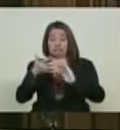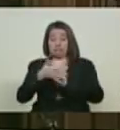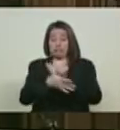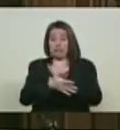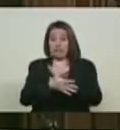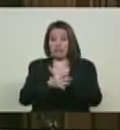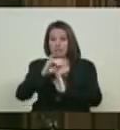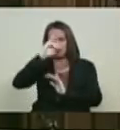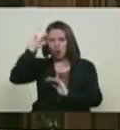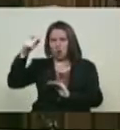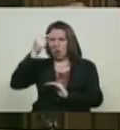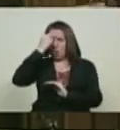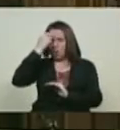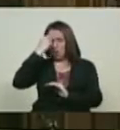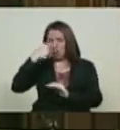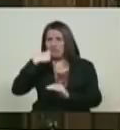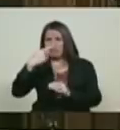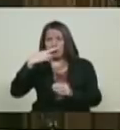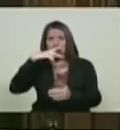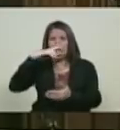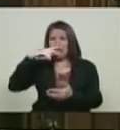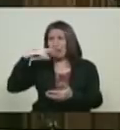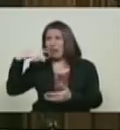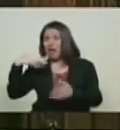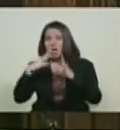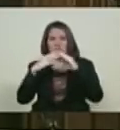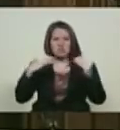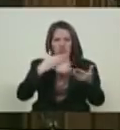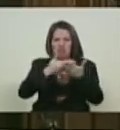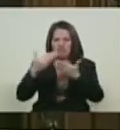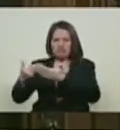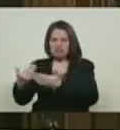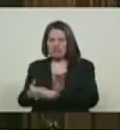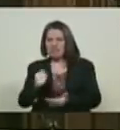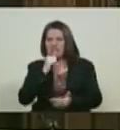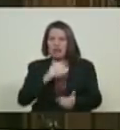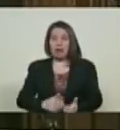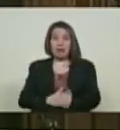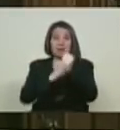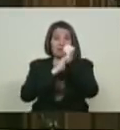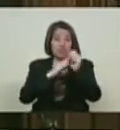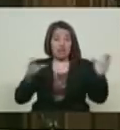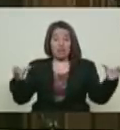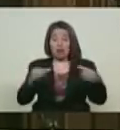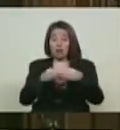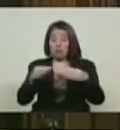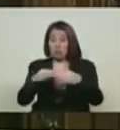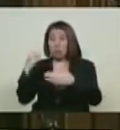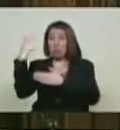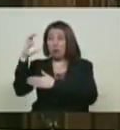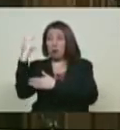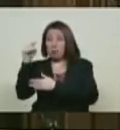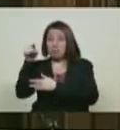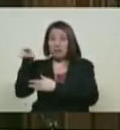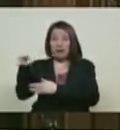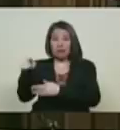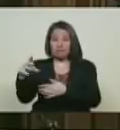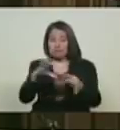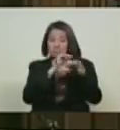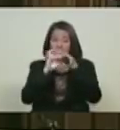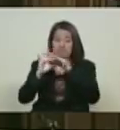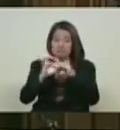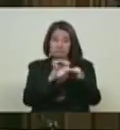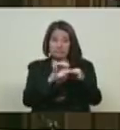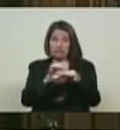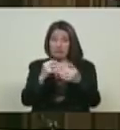aparece en todos los testimonios de los terroristas. Julio Borges, la máxima expresión de la colombianización terrible